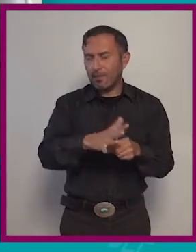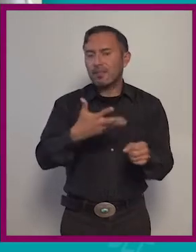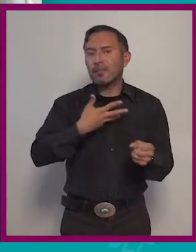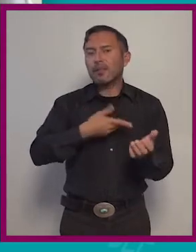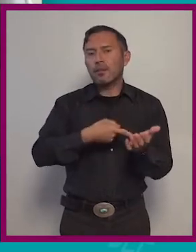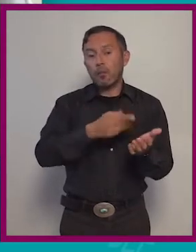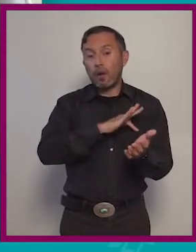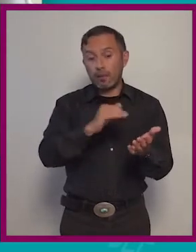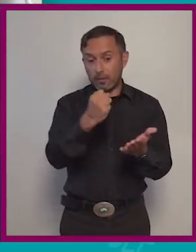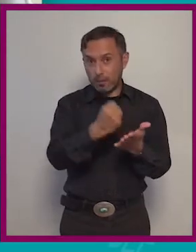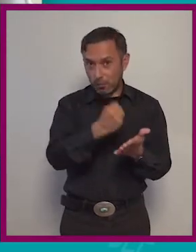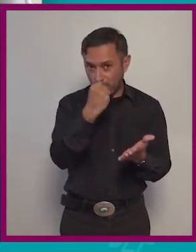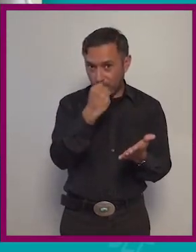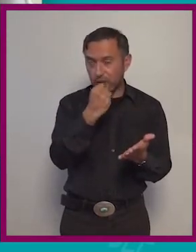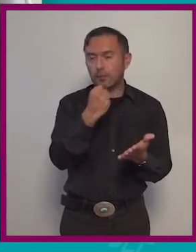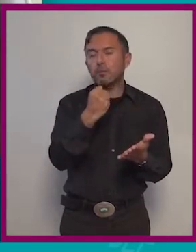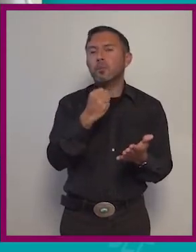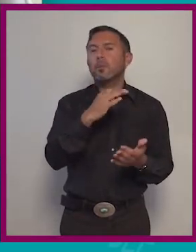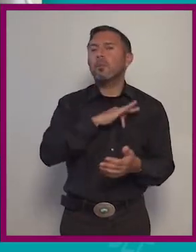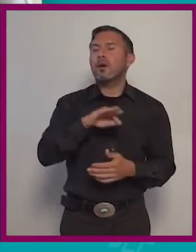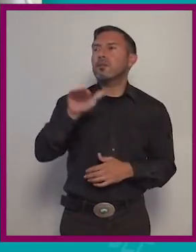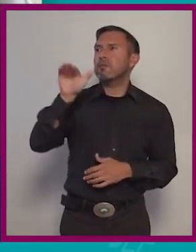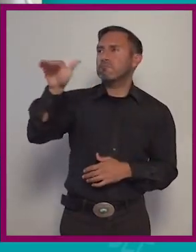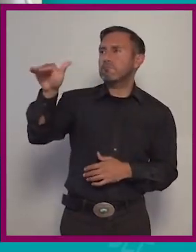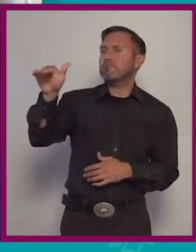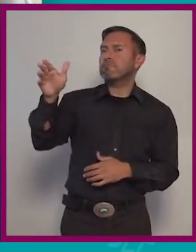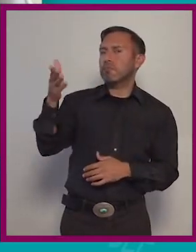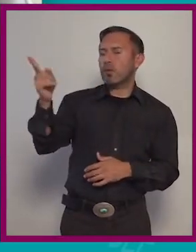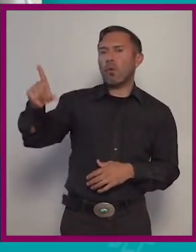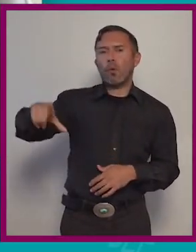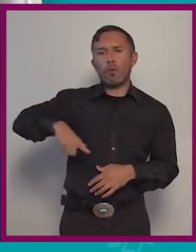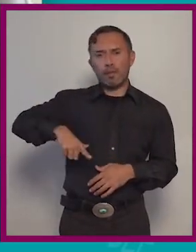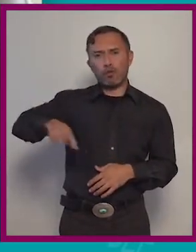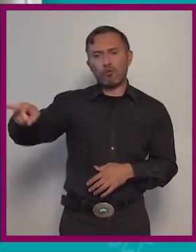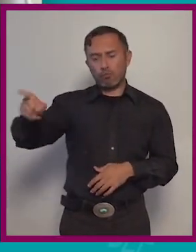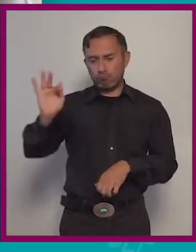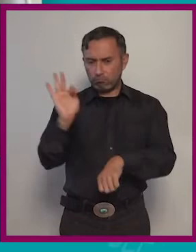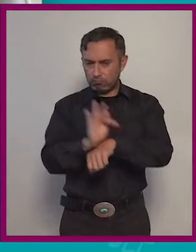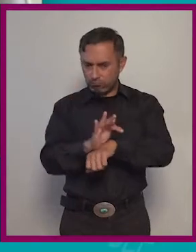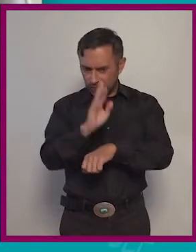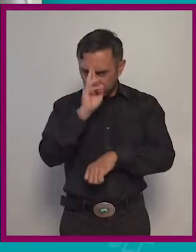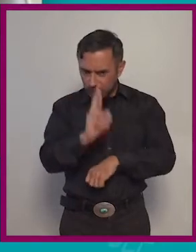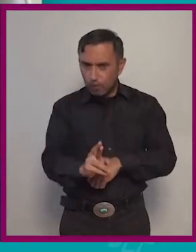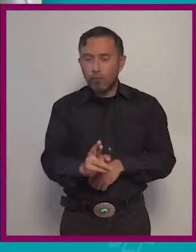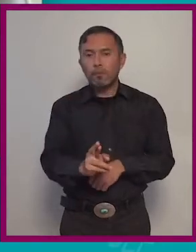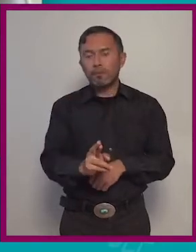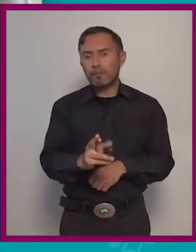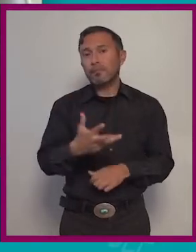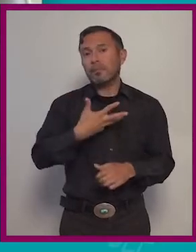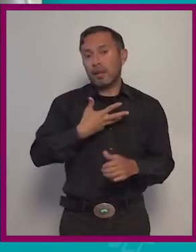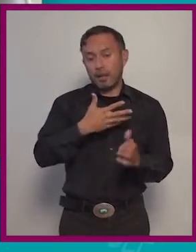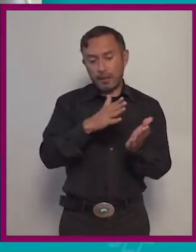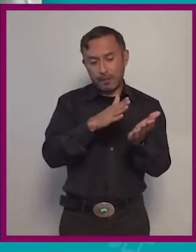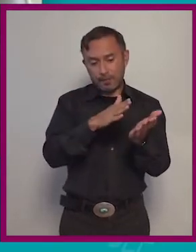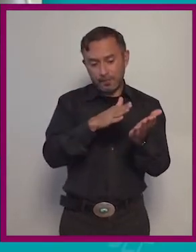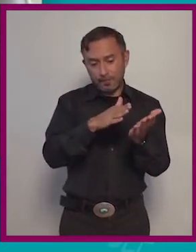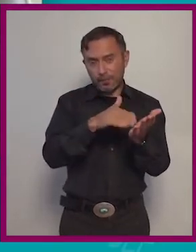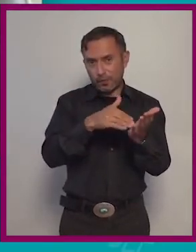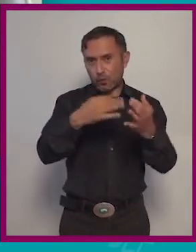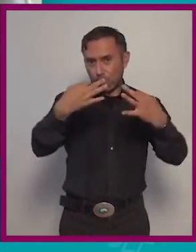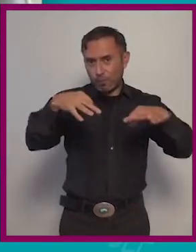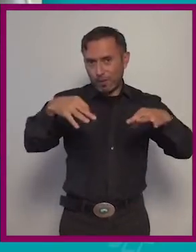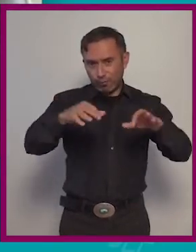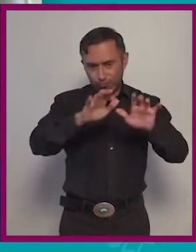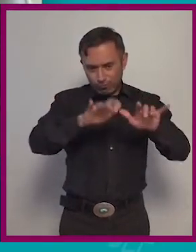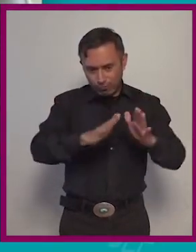ser aprobada, de solicitar la protección del Estado, ya tengamos documentos, ahora sí que acrediten de